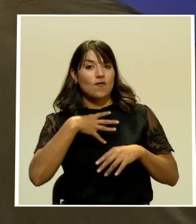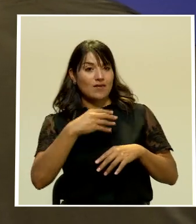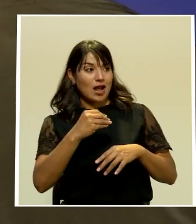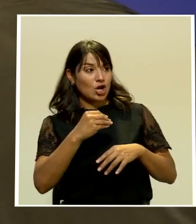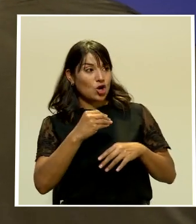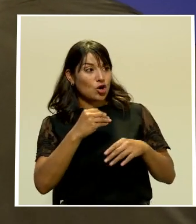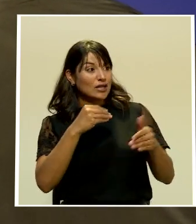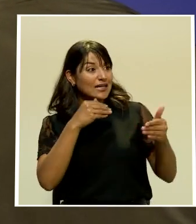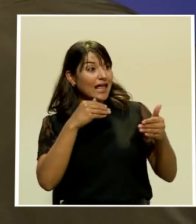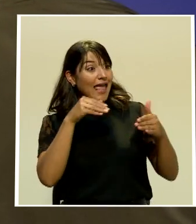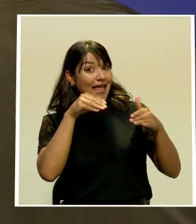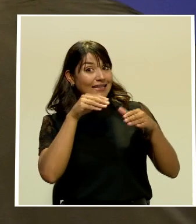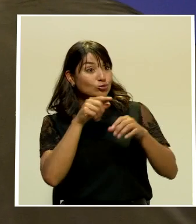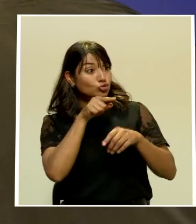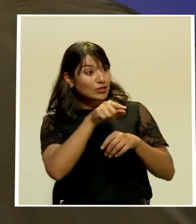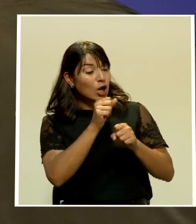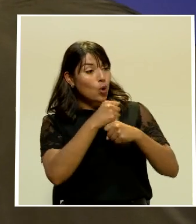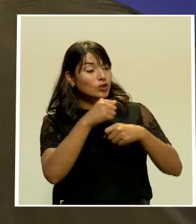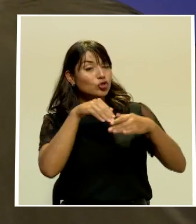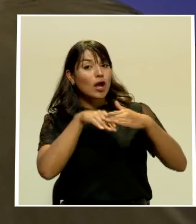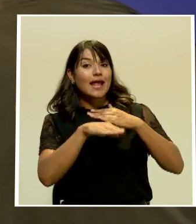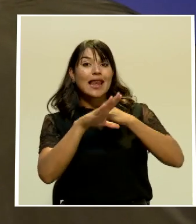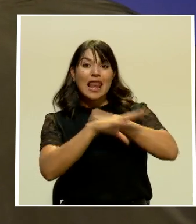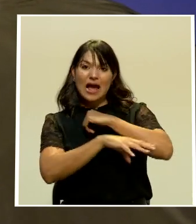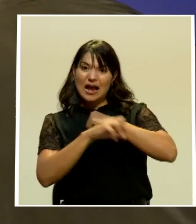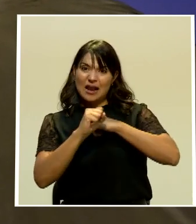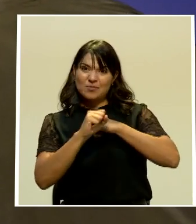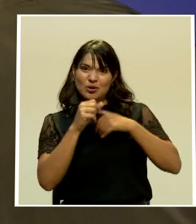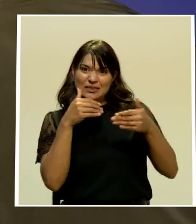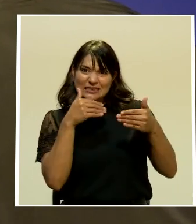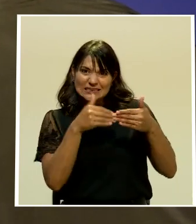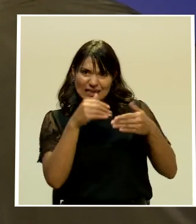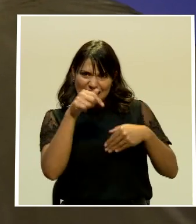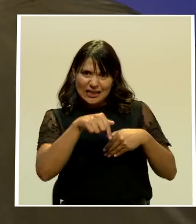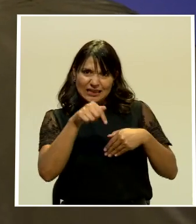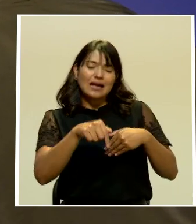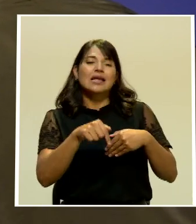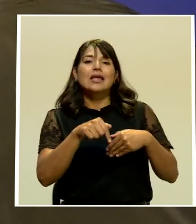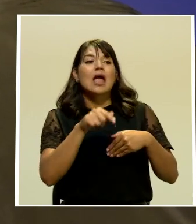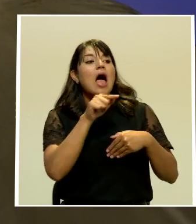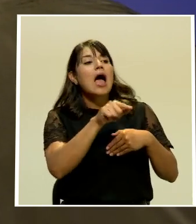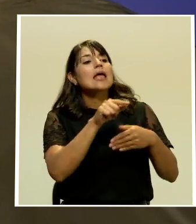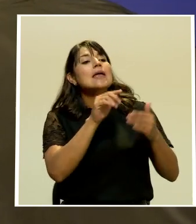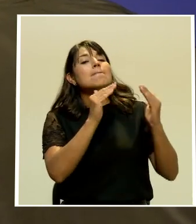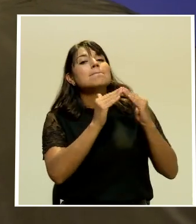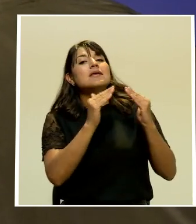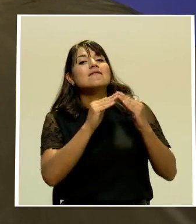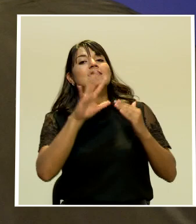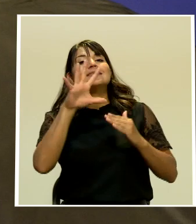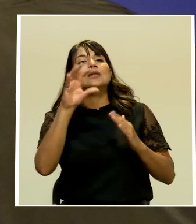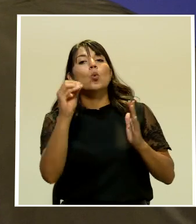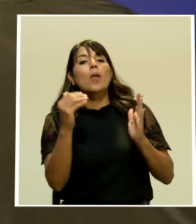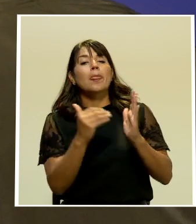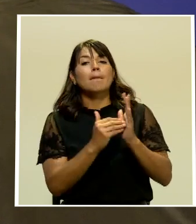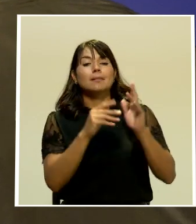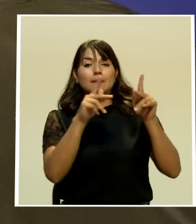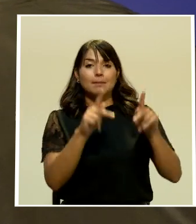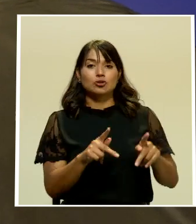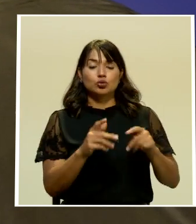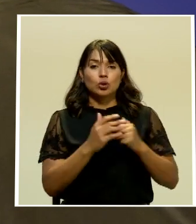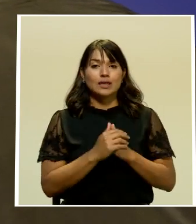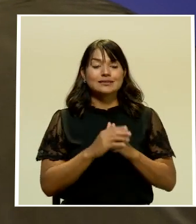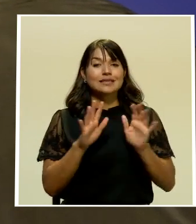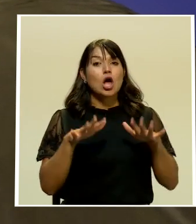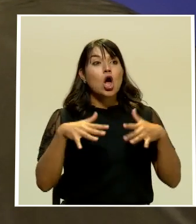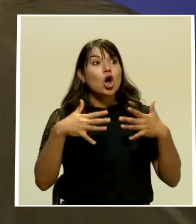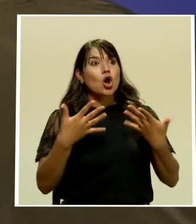aquí. Es un universo en donde viven más de 50,000 personas viven en la Carpio. ¿Cómo